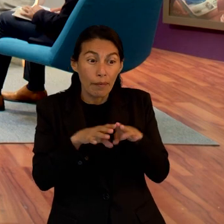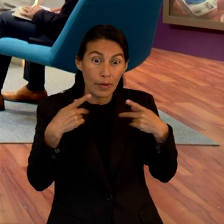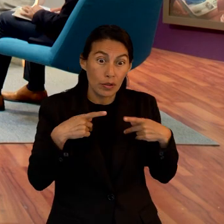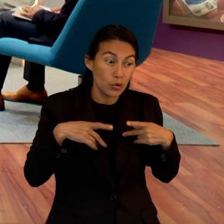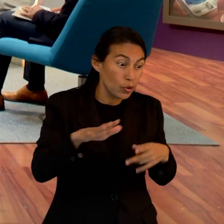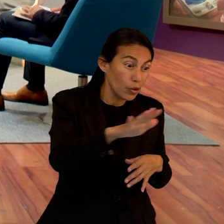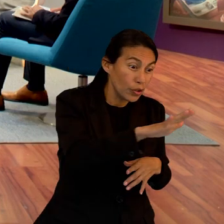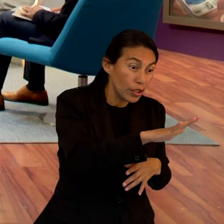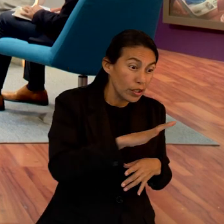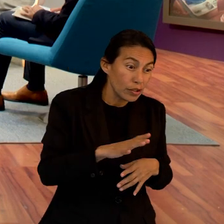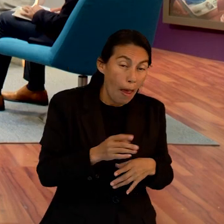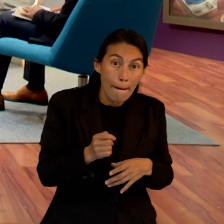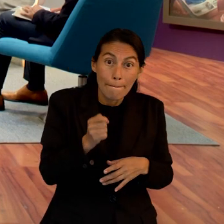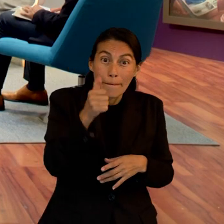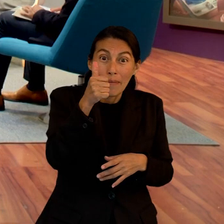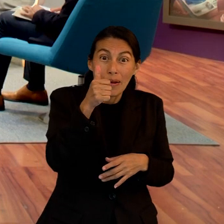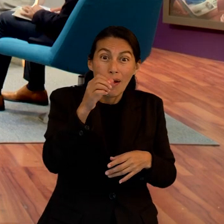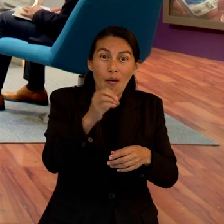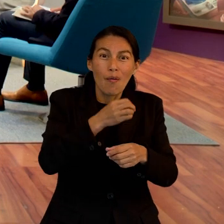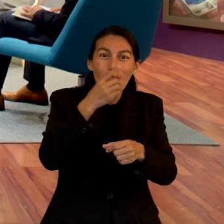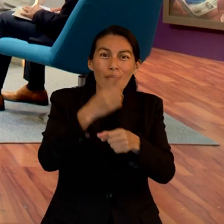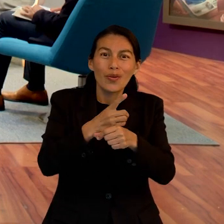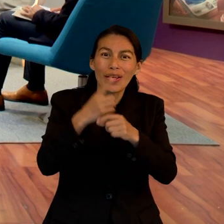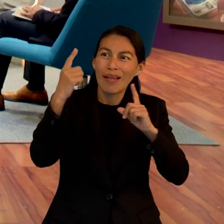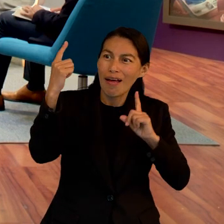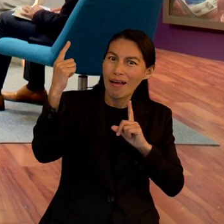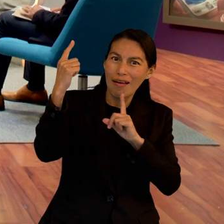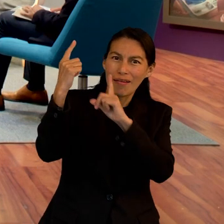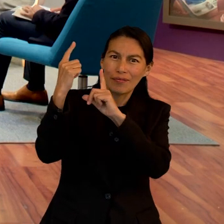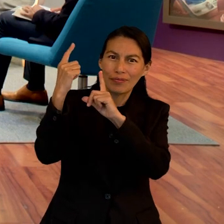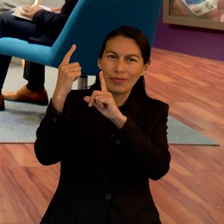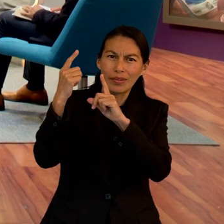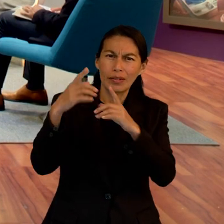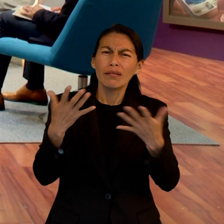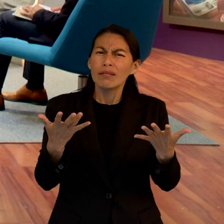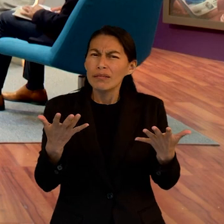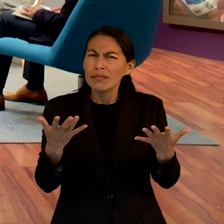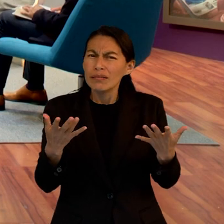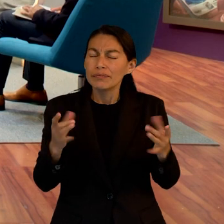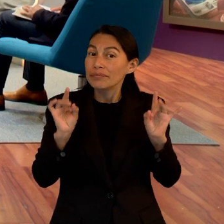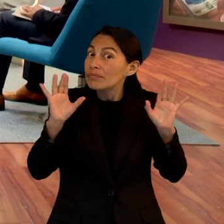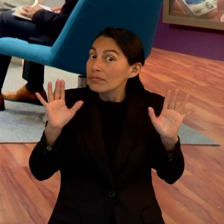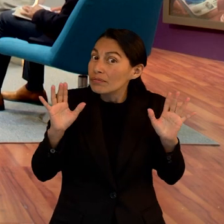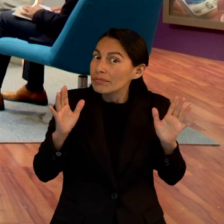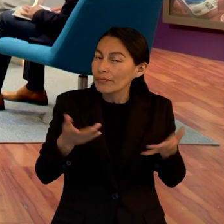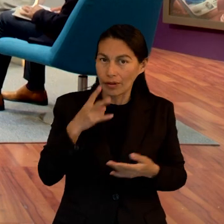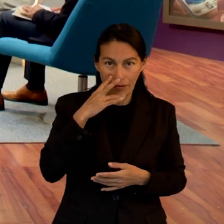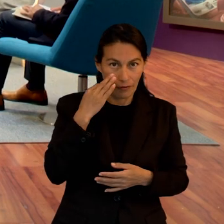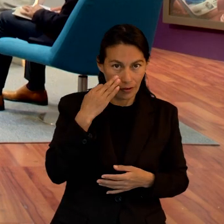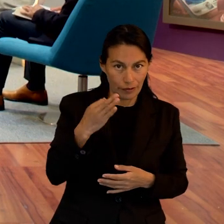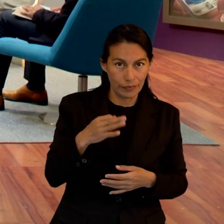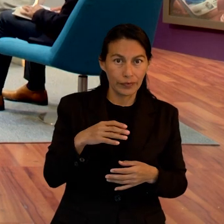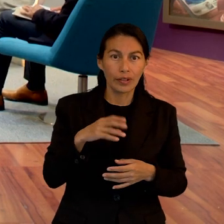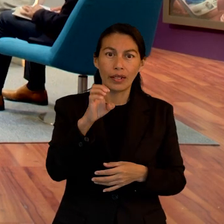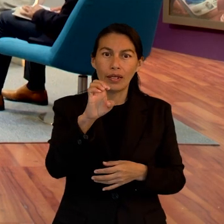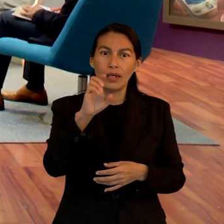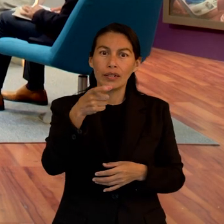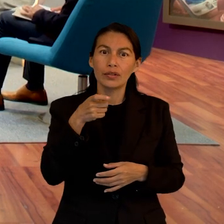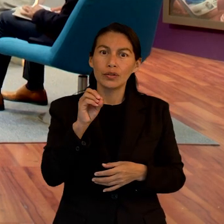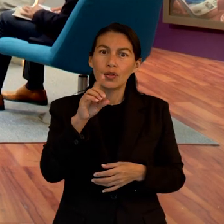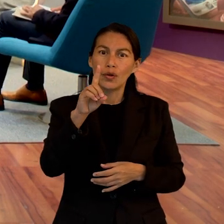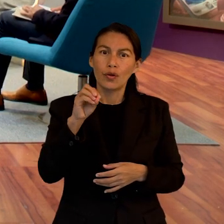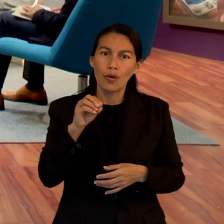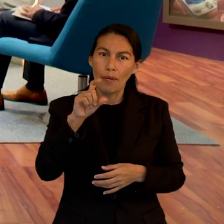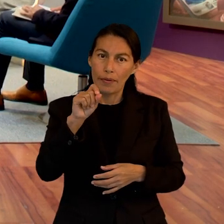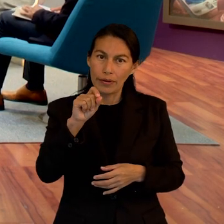primera vez el pueblo tenía la oportunidad de estar ante dios pero algo sucedió a ver qué nos dice eso